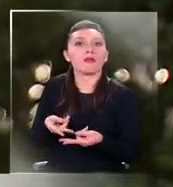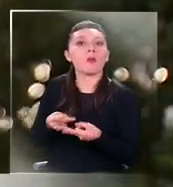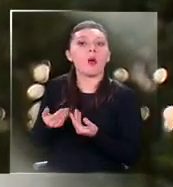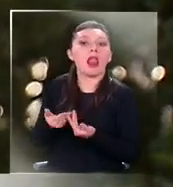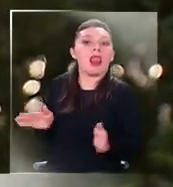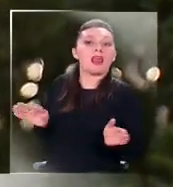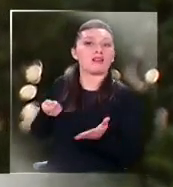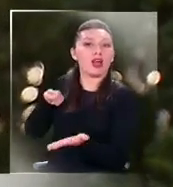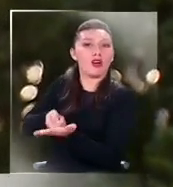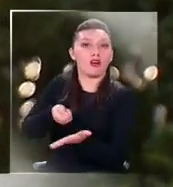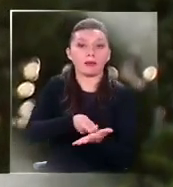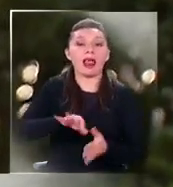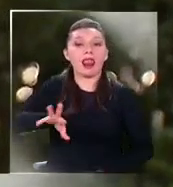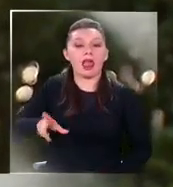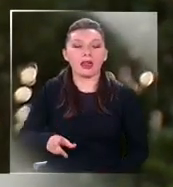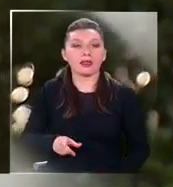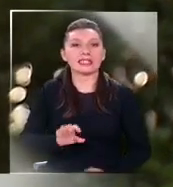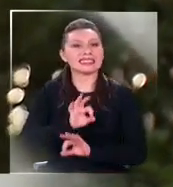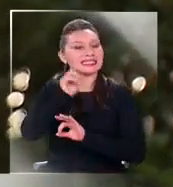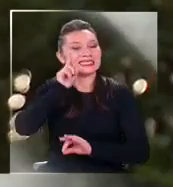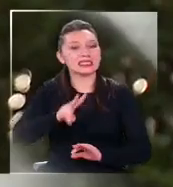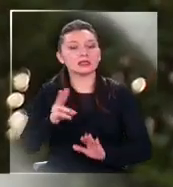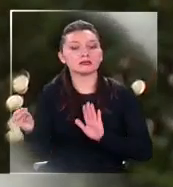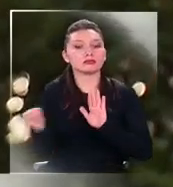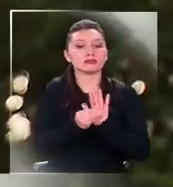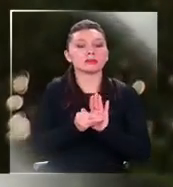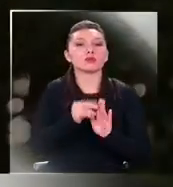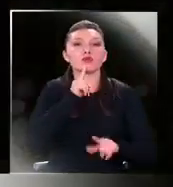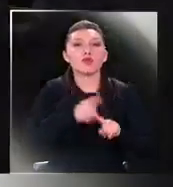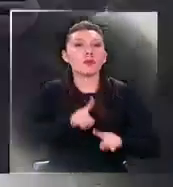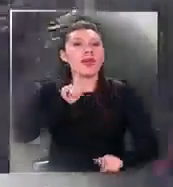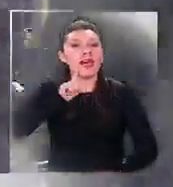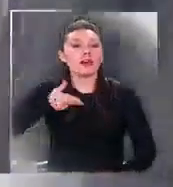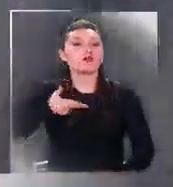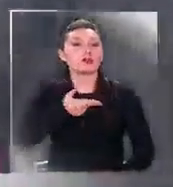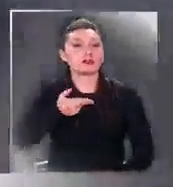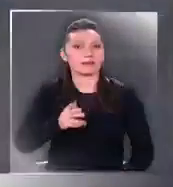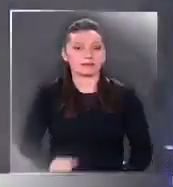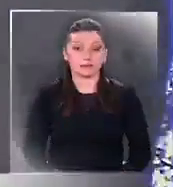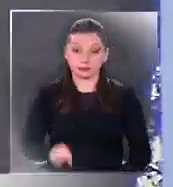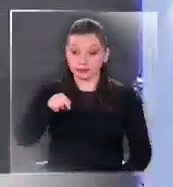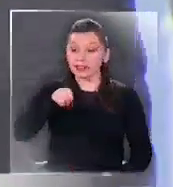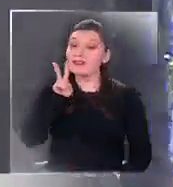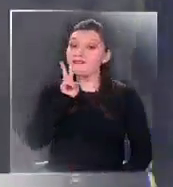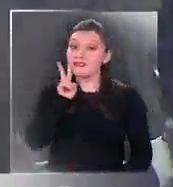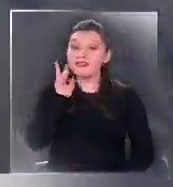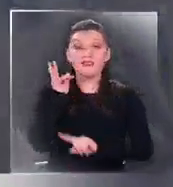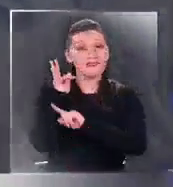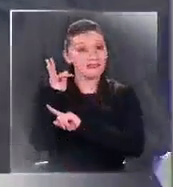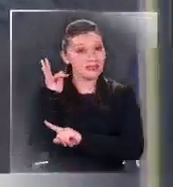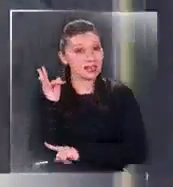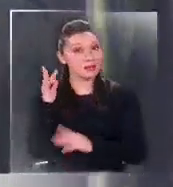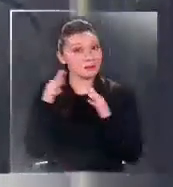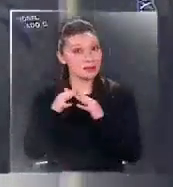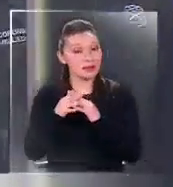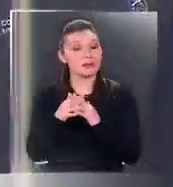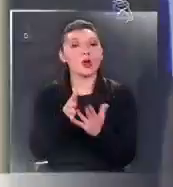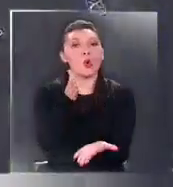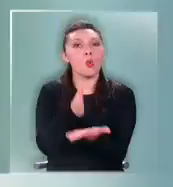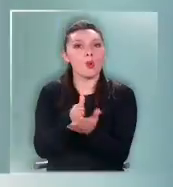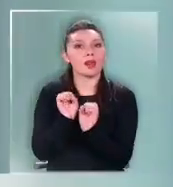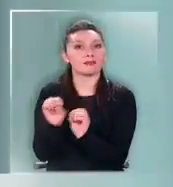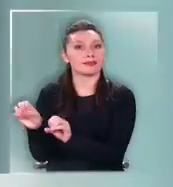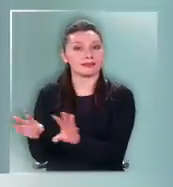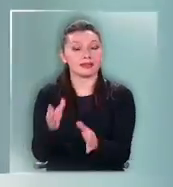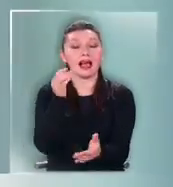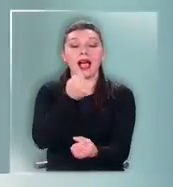buscan los delincuentes, es decir, que no queden ningún tipo de antecedente vinculado a ese tipo de arma. Este viernes, la fiscal militar del caso Escuela de Formación de